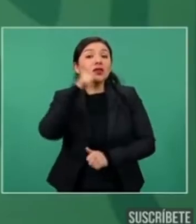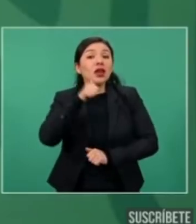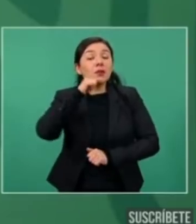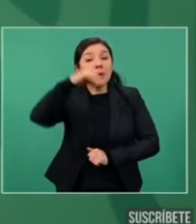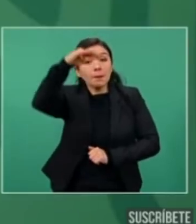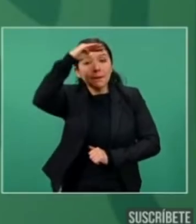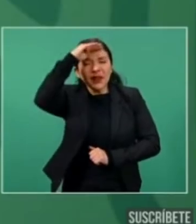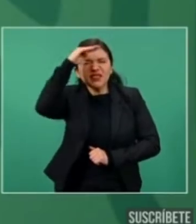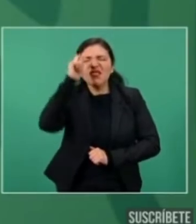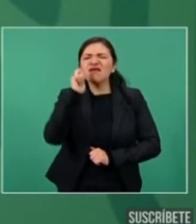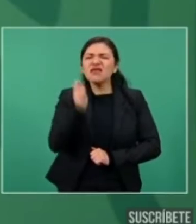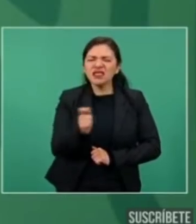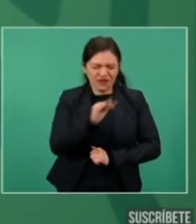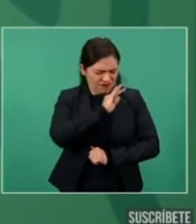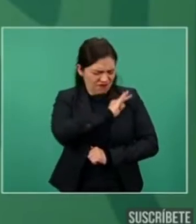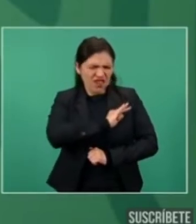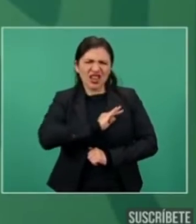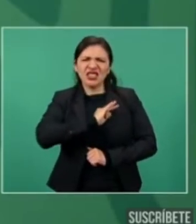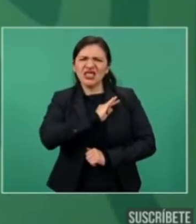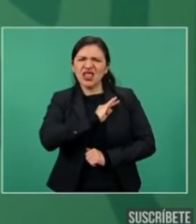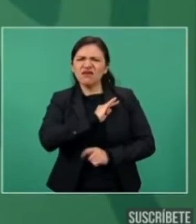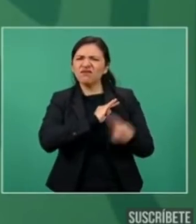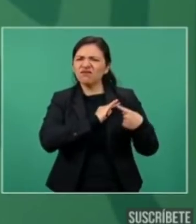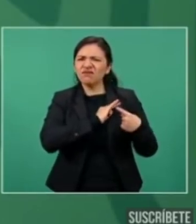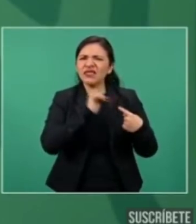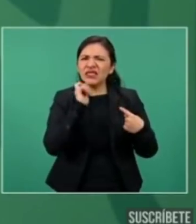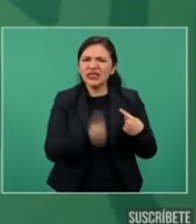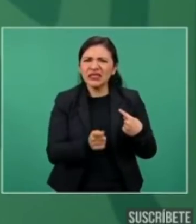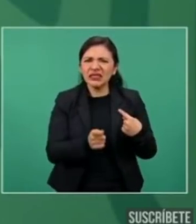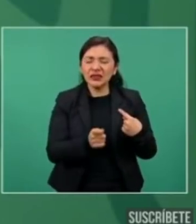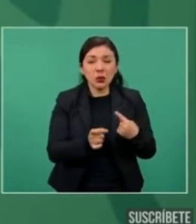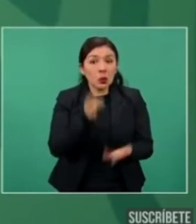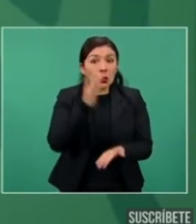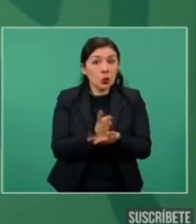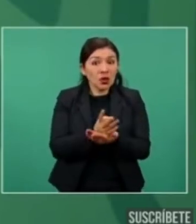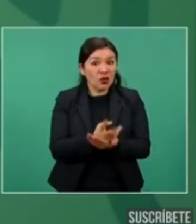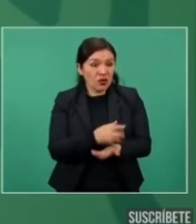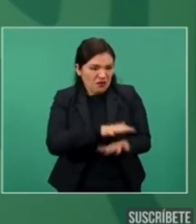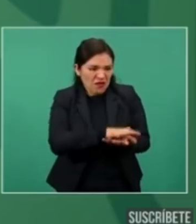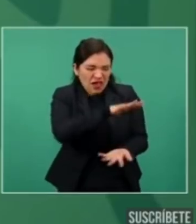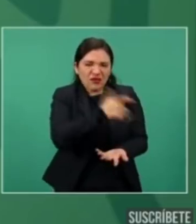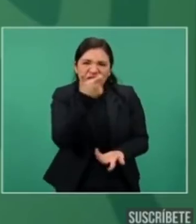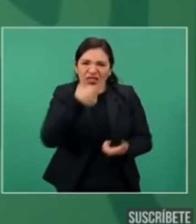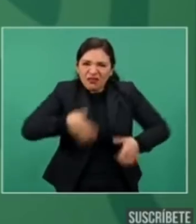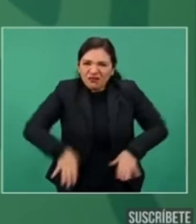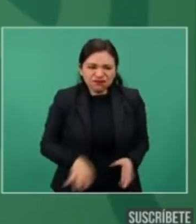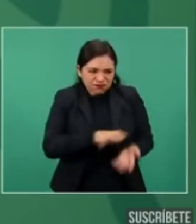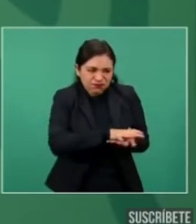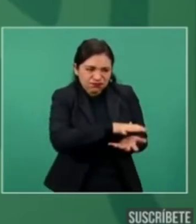felicidad no solo es acumular bienes materiales